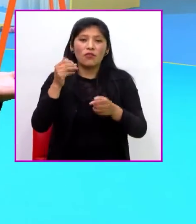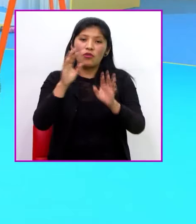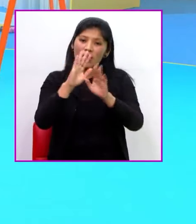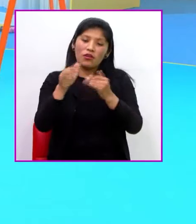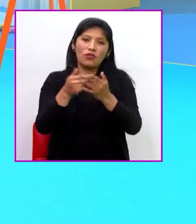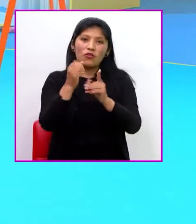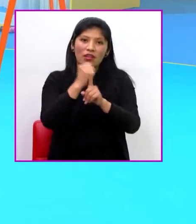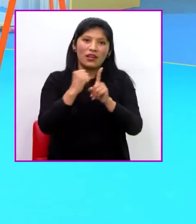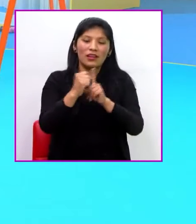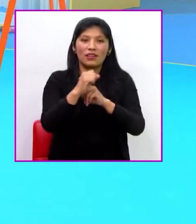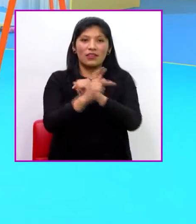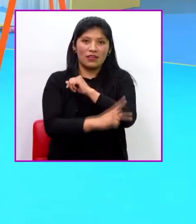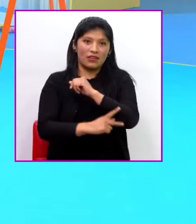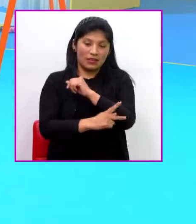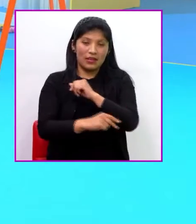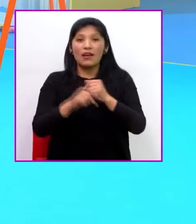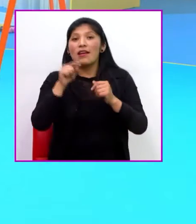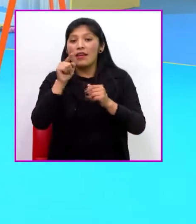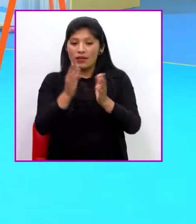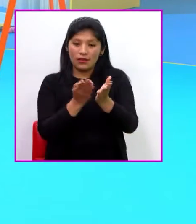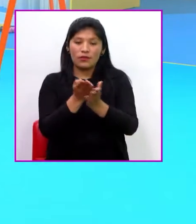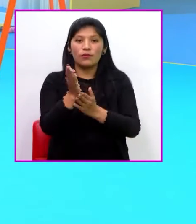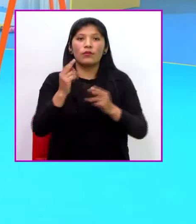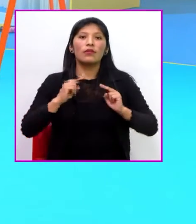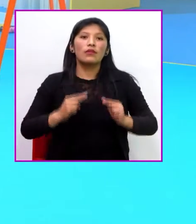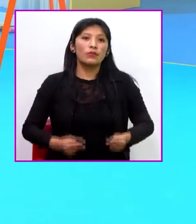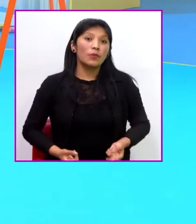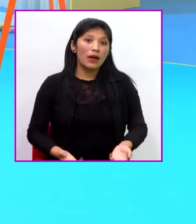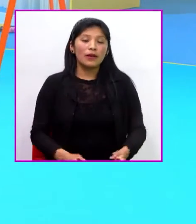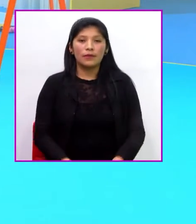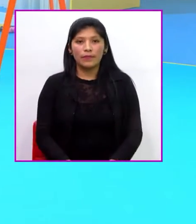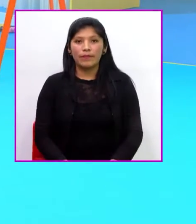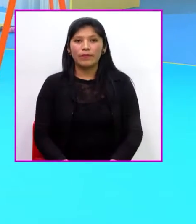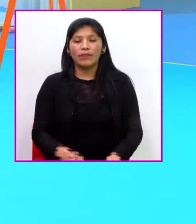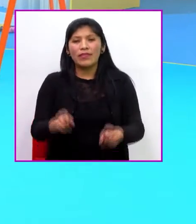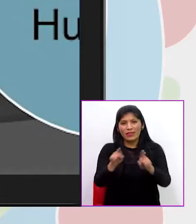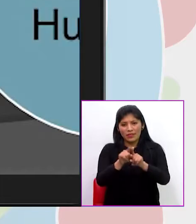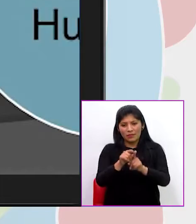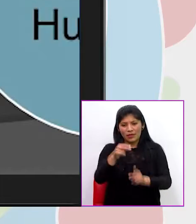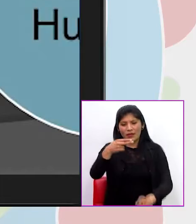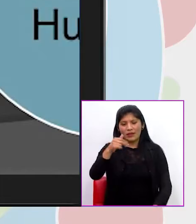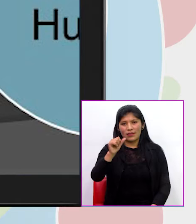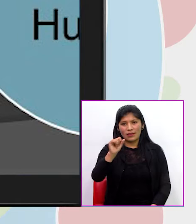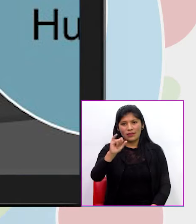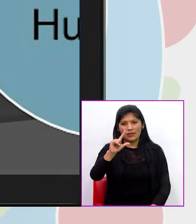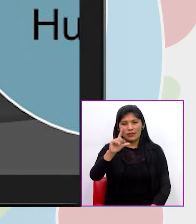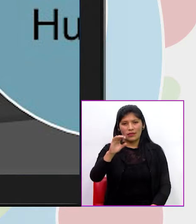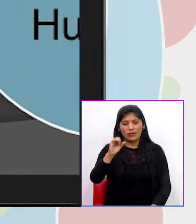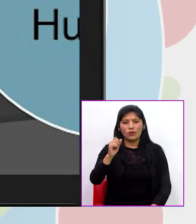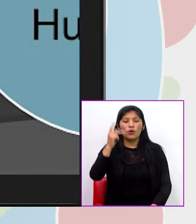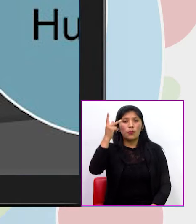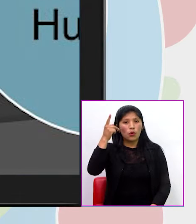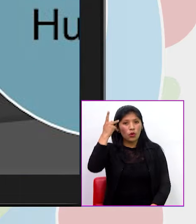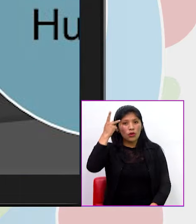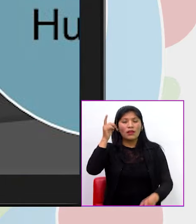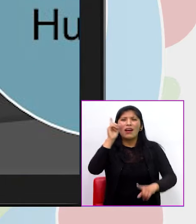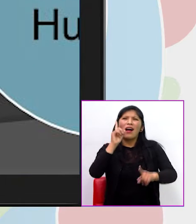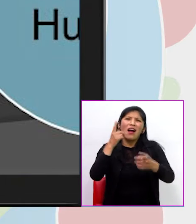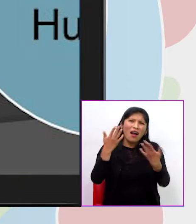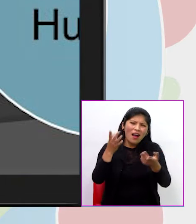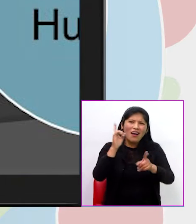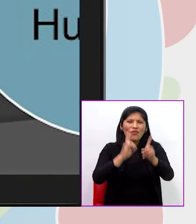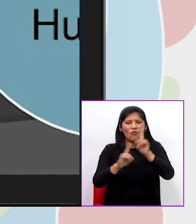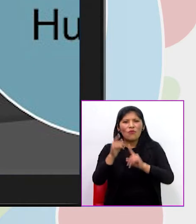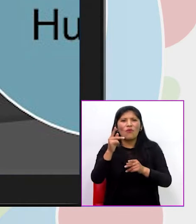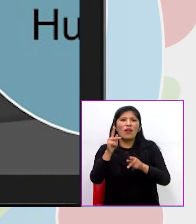nuestro país. Ese es un derecho humano. También el asilo político. Existen muchos perseguidos los cuales